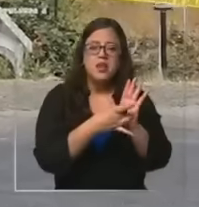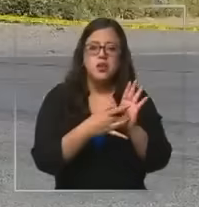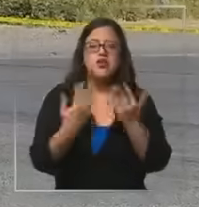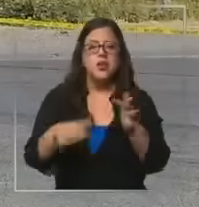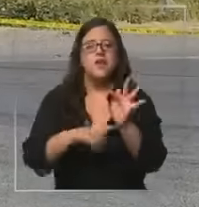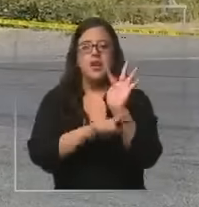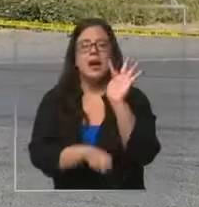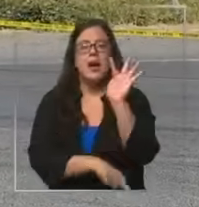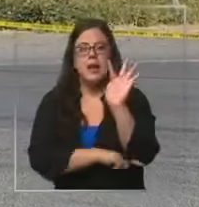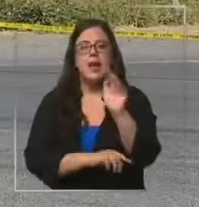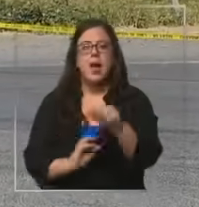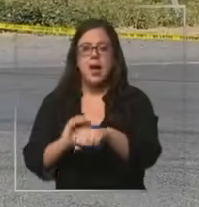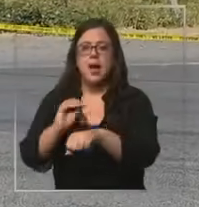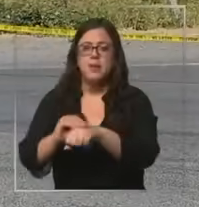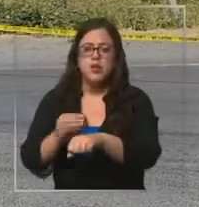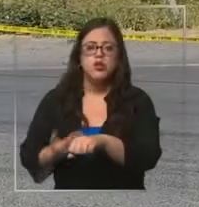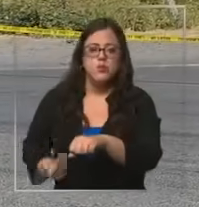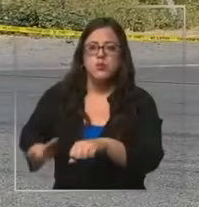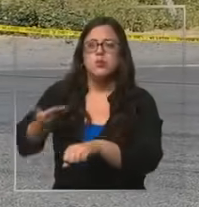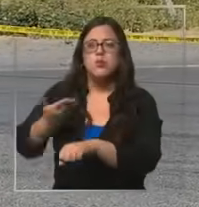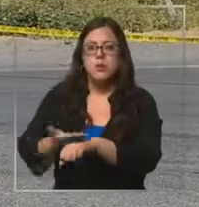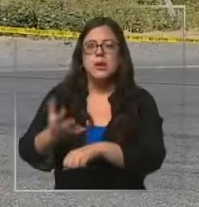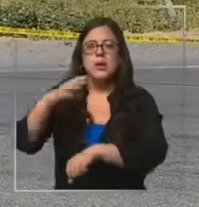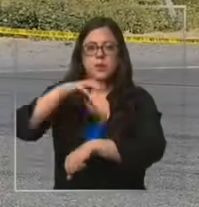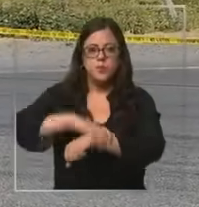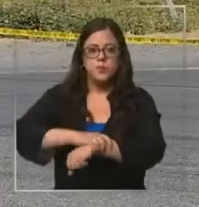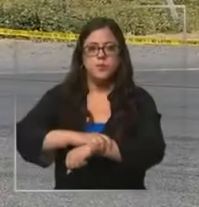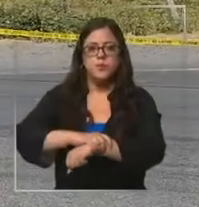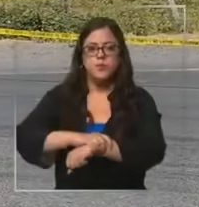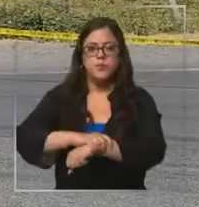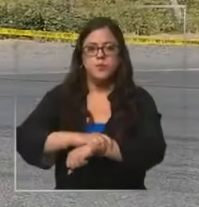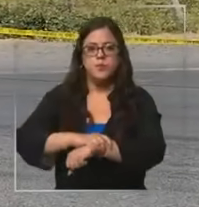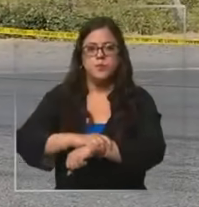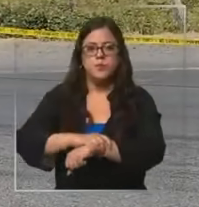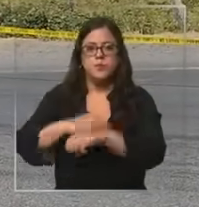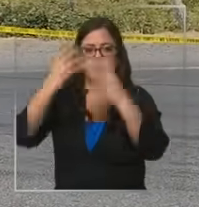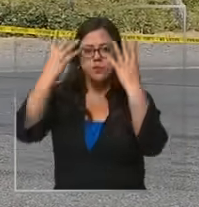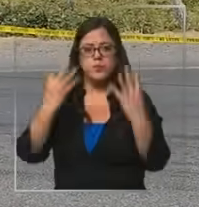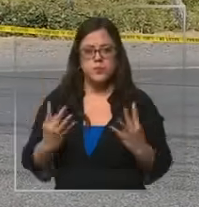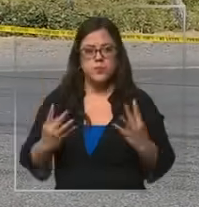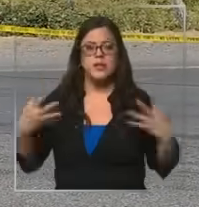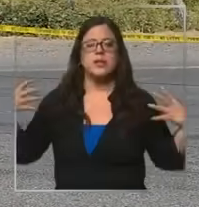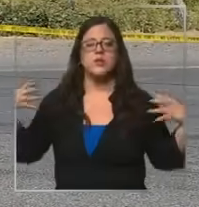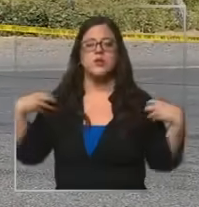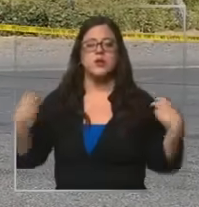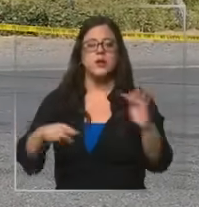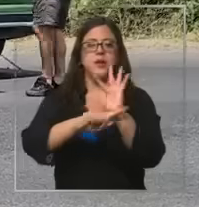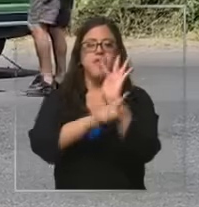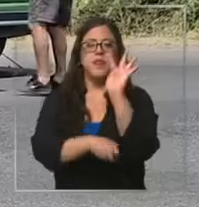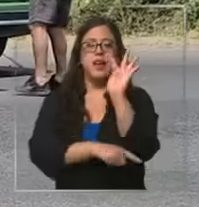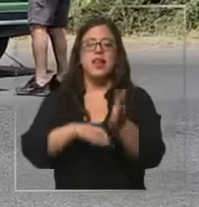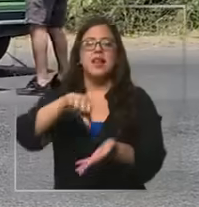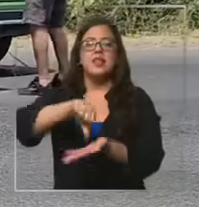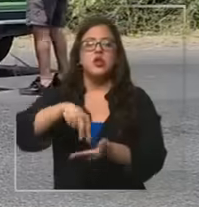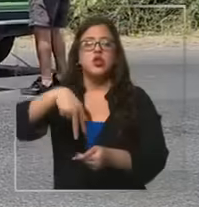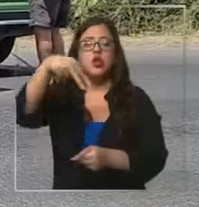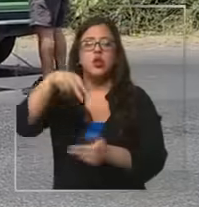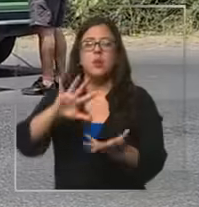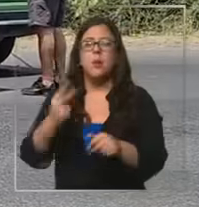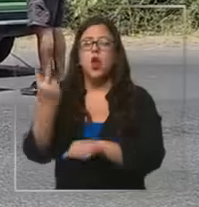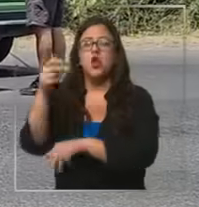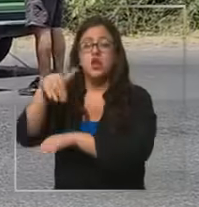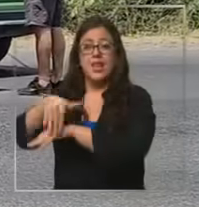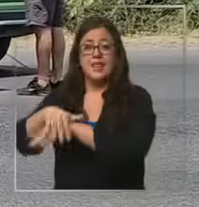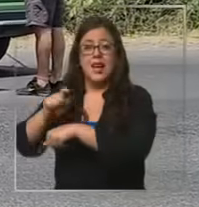Ministerio Público adelantó que solicitará la prisión preventiva en este caso, que quedó a cargo de la Fiscalía Centro Norte. A eso de las 2 de la tarde,